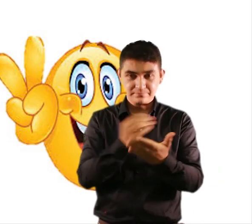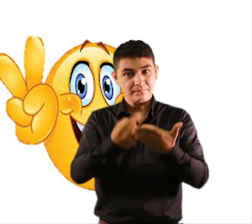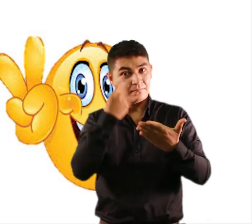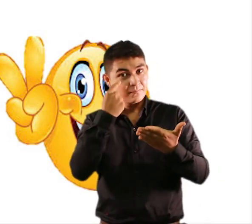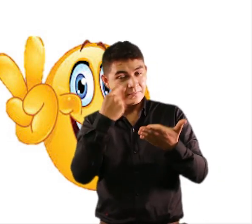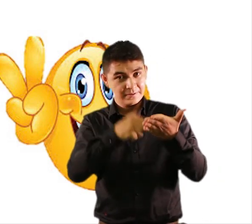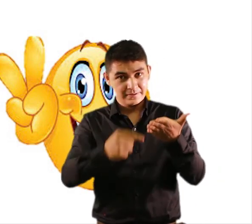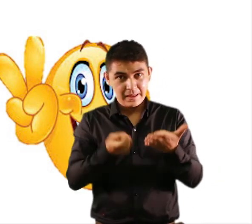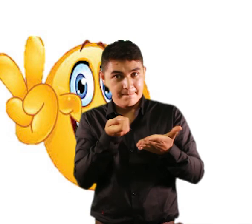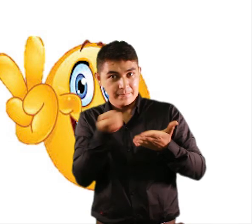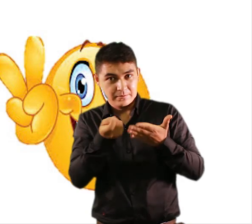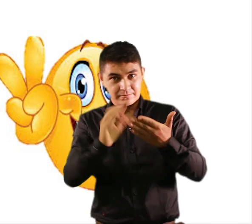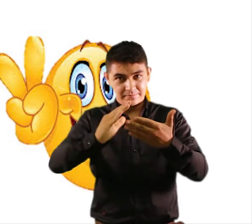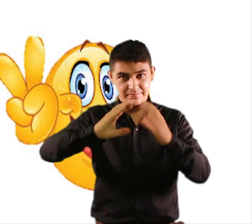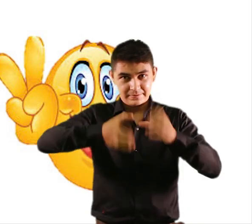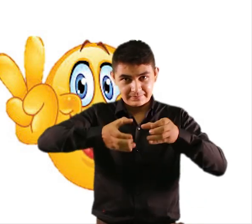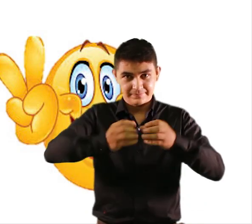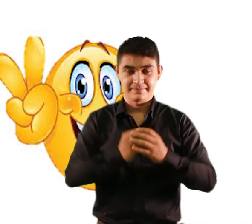en próxima clase.